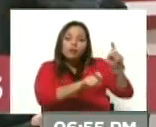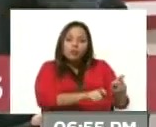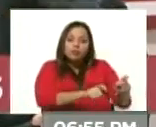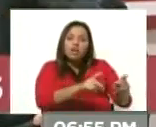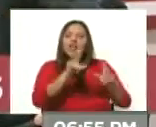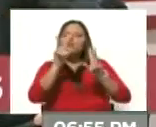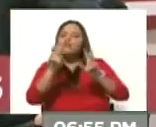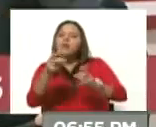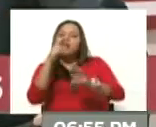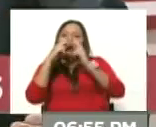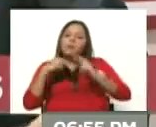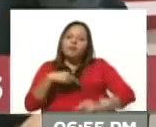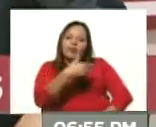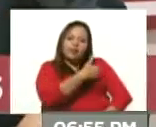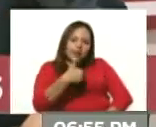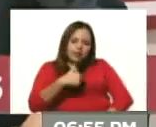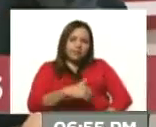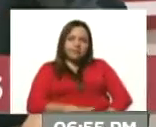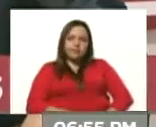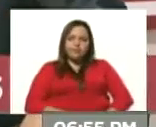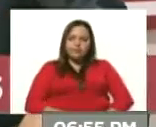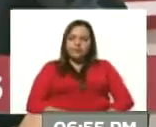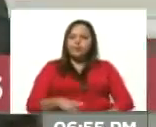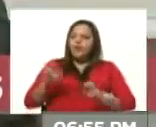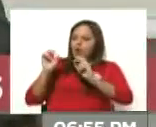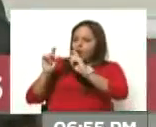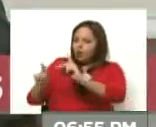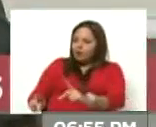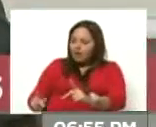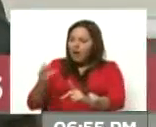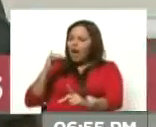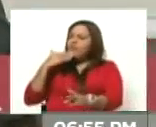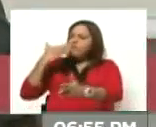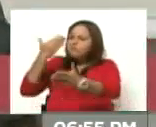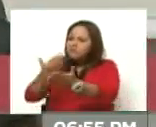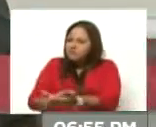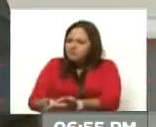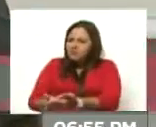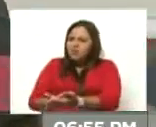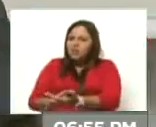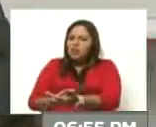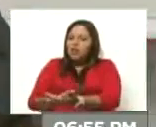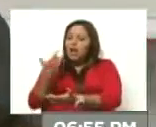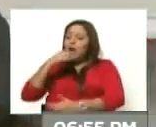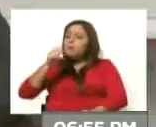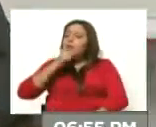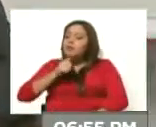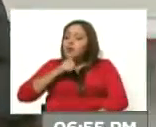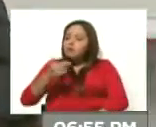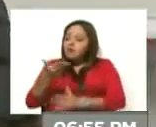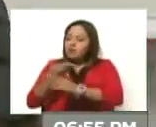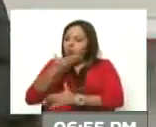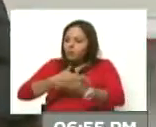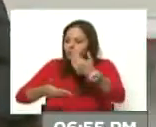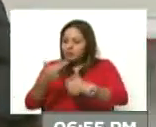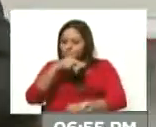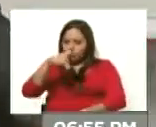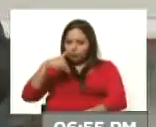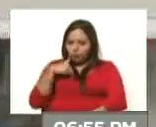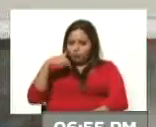respuestas bien señor gmail estoy muy agradecido por haber tenido la paciencia de compartir con nosotros